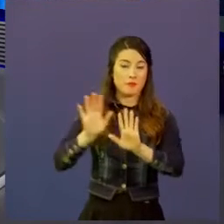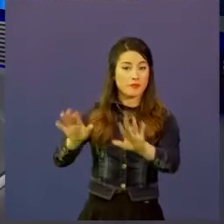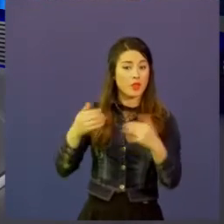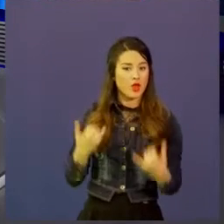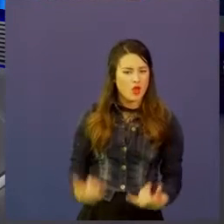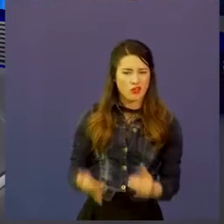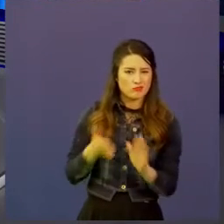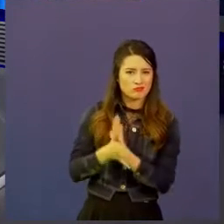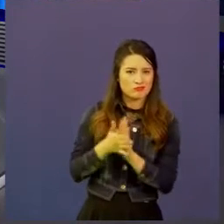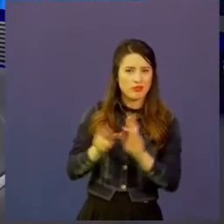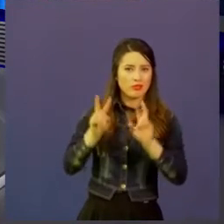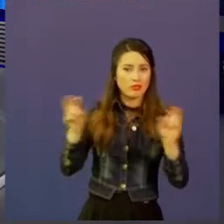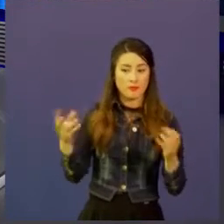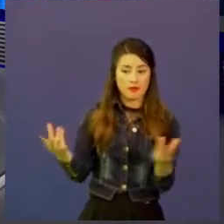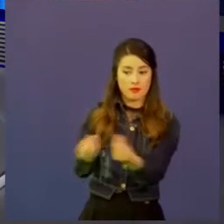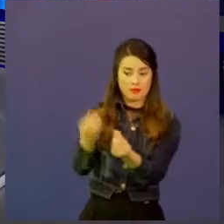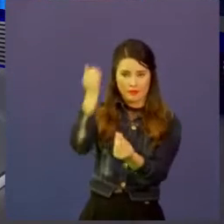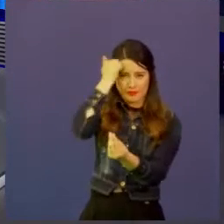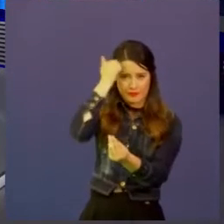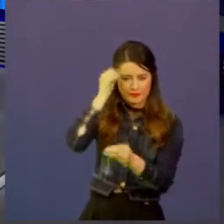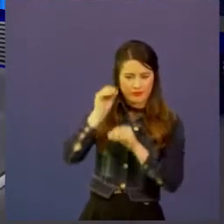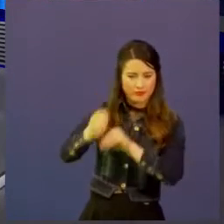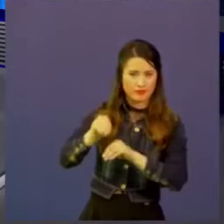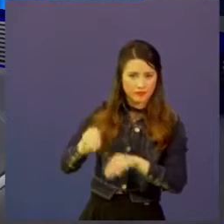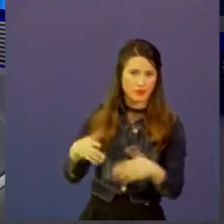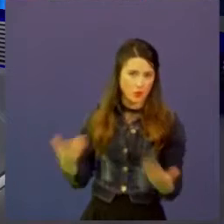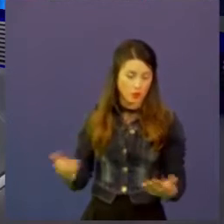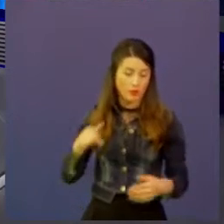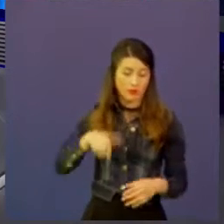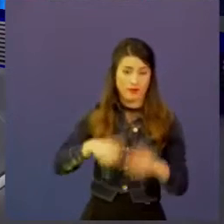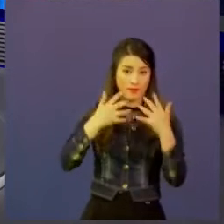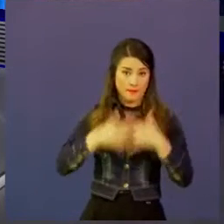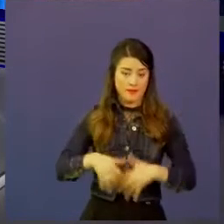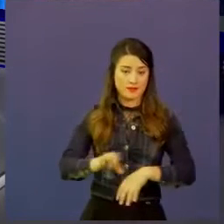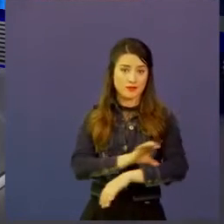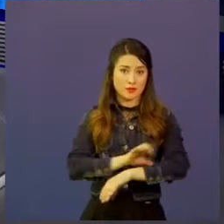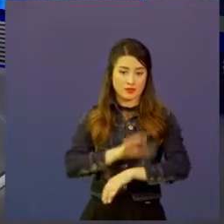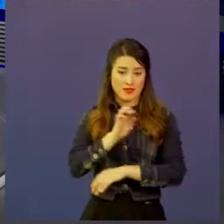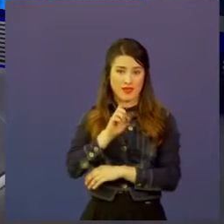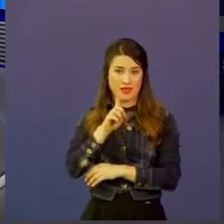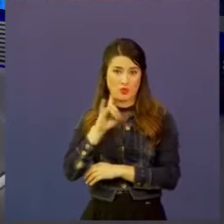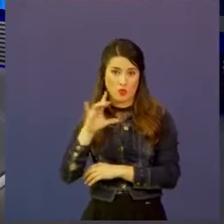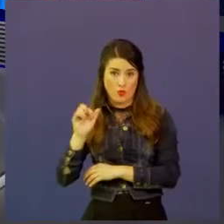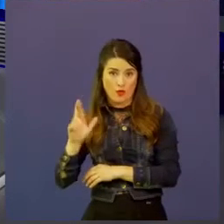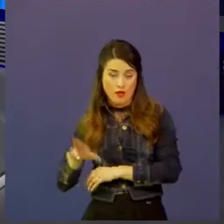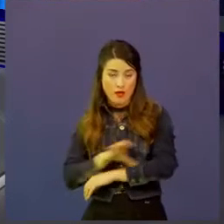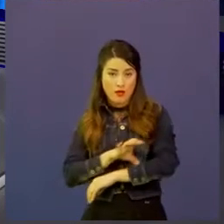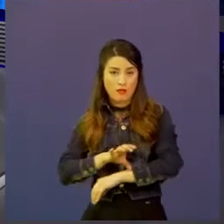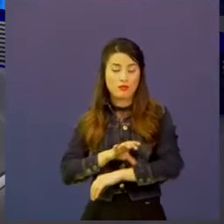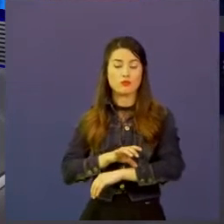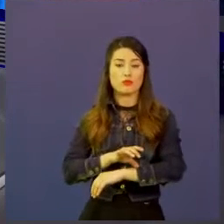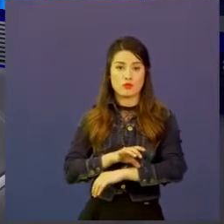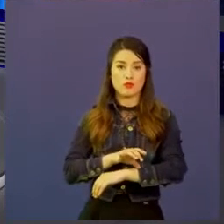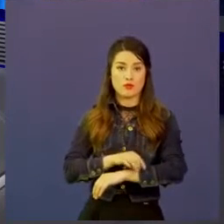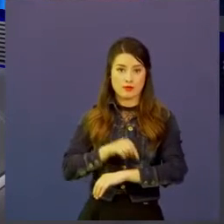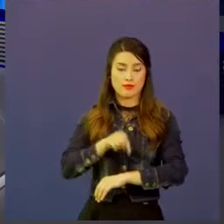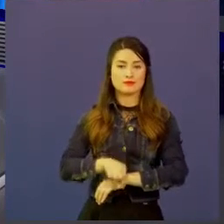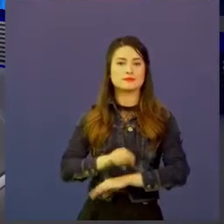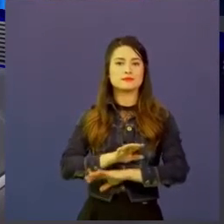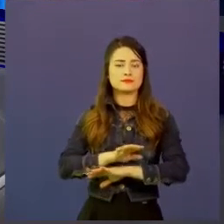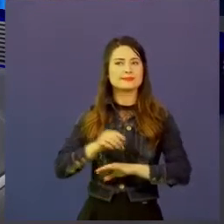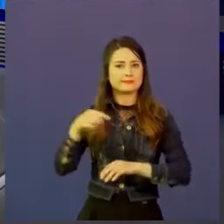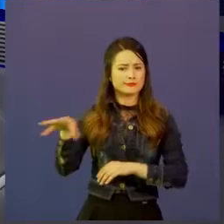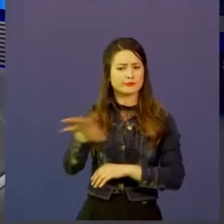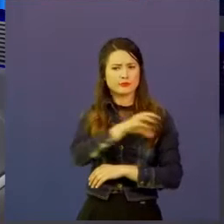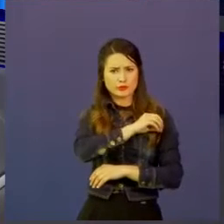de los docentes, es algo que nosotros desde Computadores para Educar hemos visto claramente y es que necesitamos lograr la